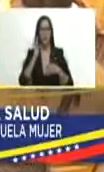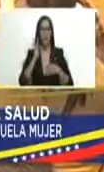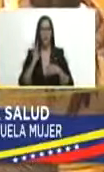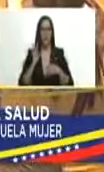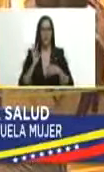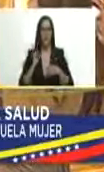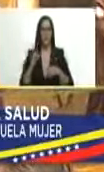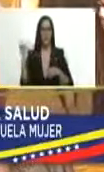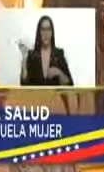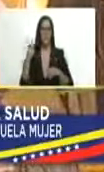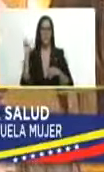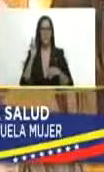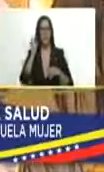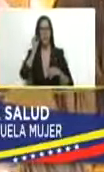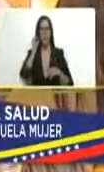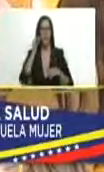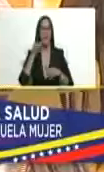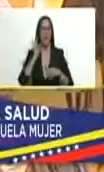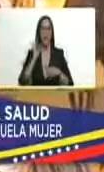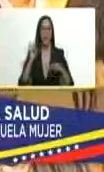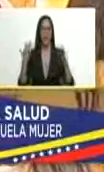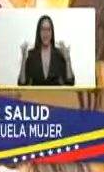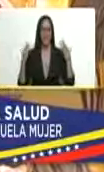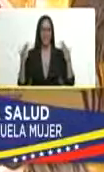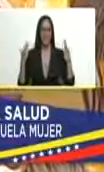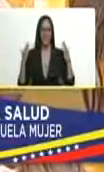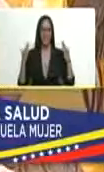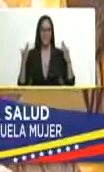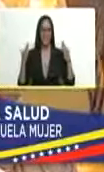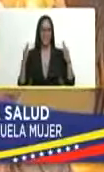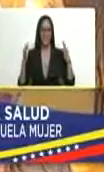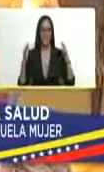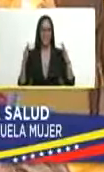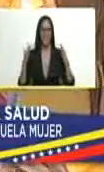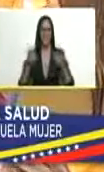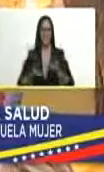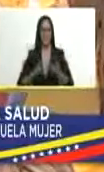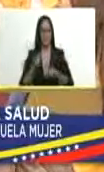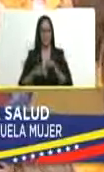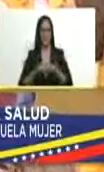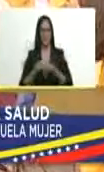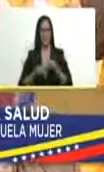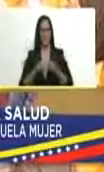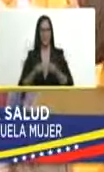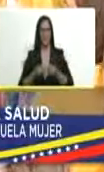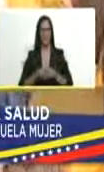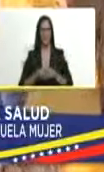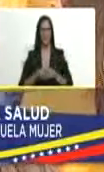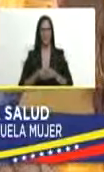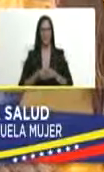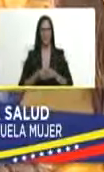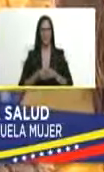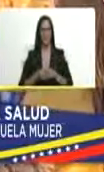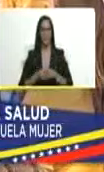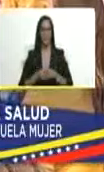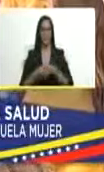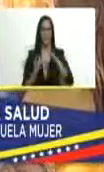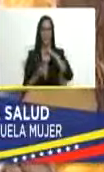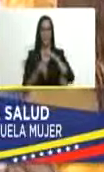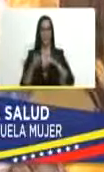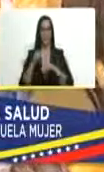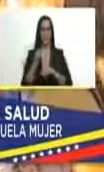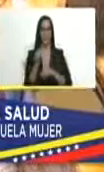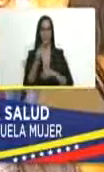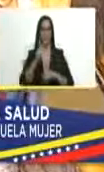en Venezuela Mujer Café. Vayan calentándolo, pues, vayan colándolo. Allá está Wilmari, nuestra barista. Vértice número